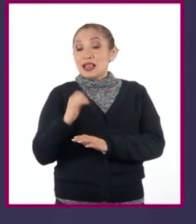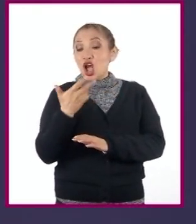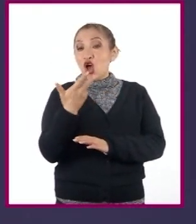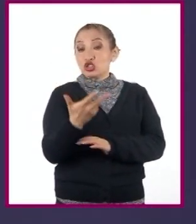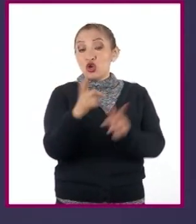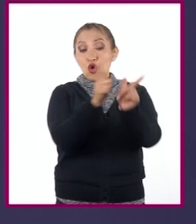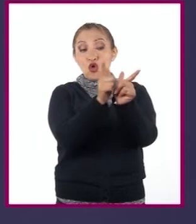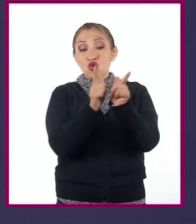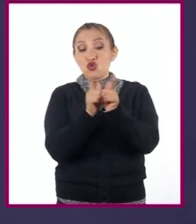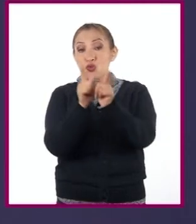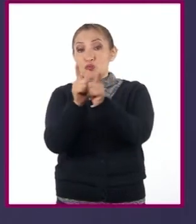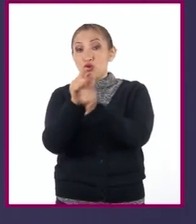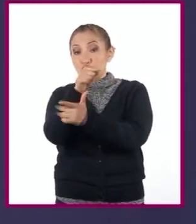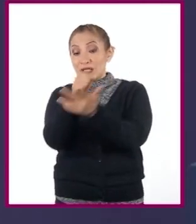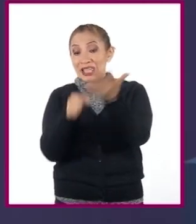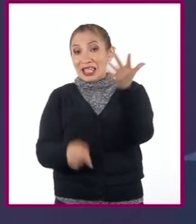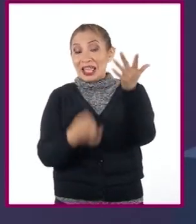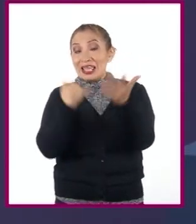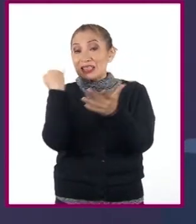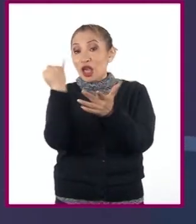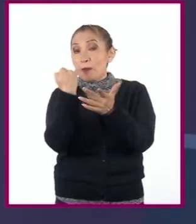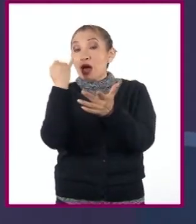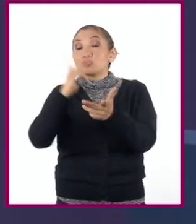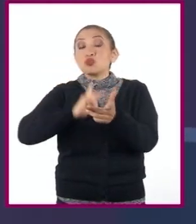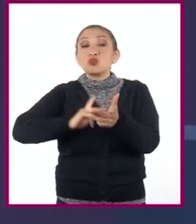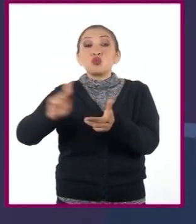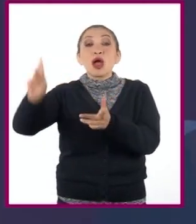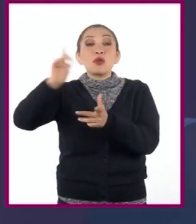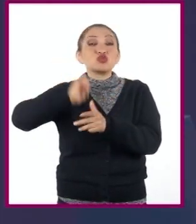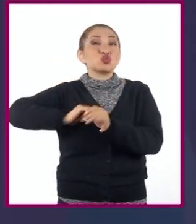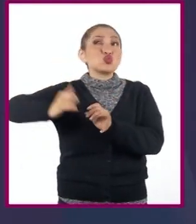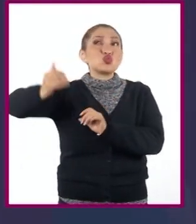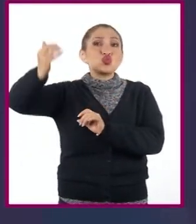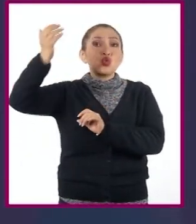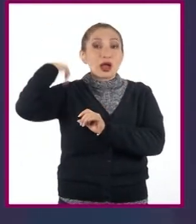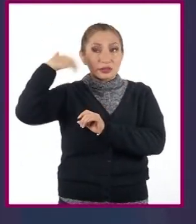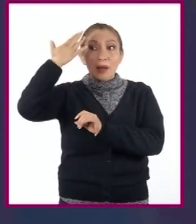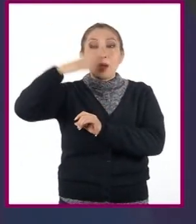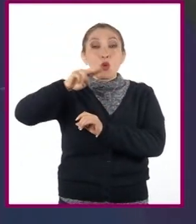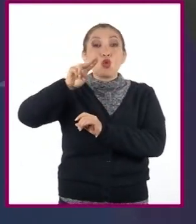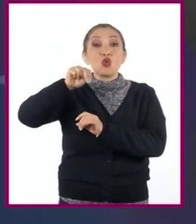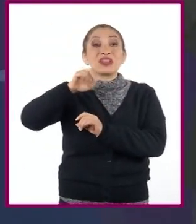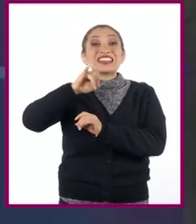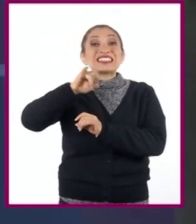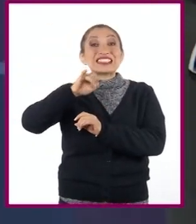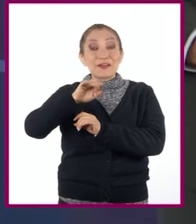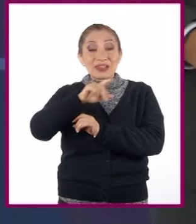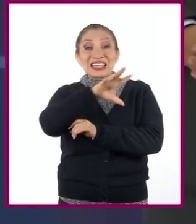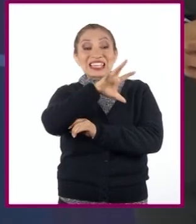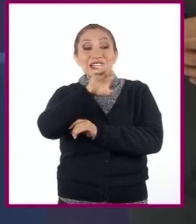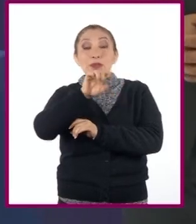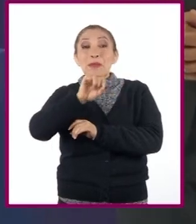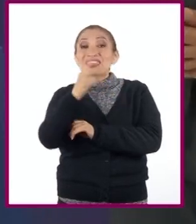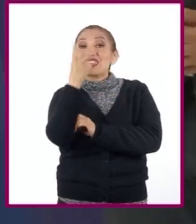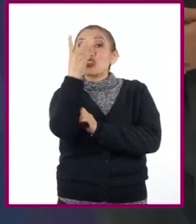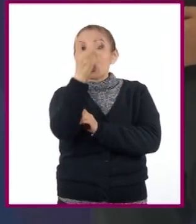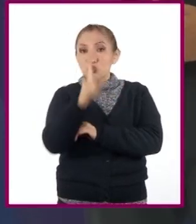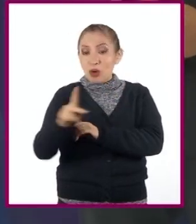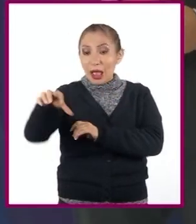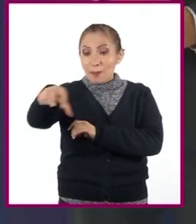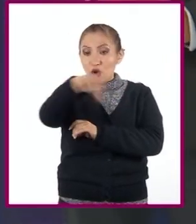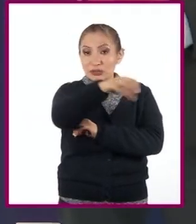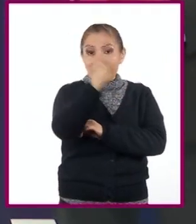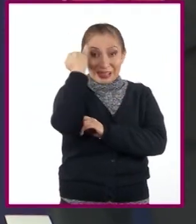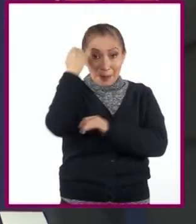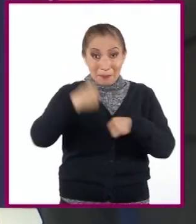68 agrupaciones lingüísticas de los pueblos originarios y sabemos por la UNICEF que de los 522 pueblos indígenas